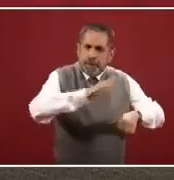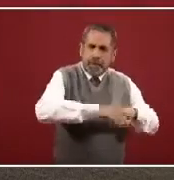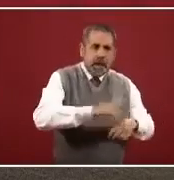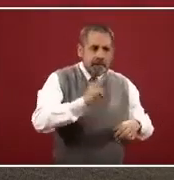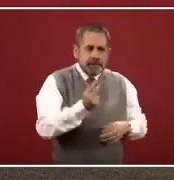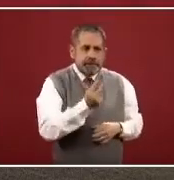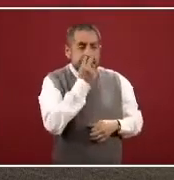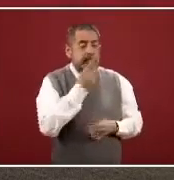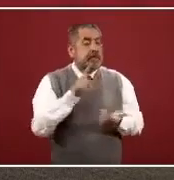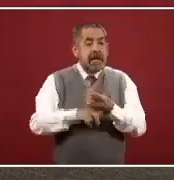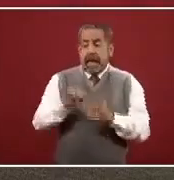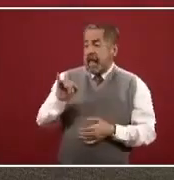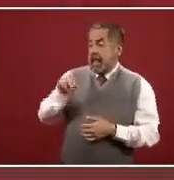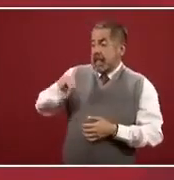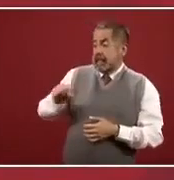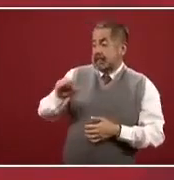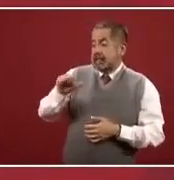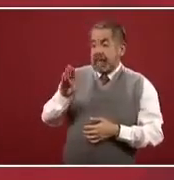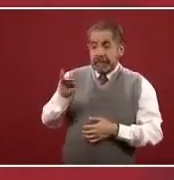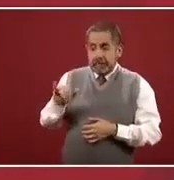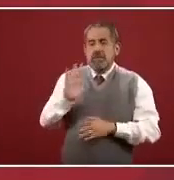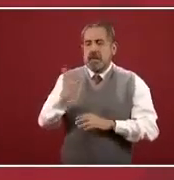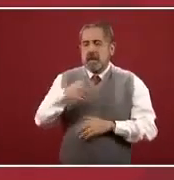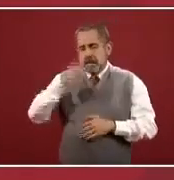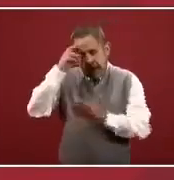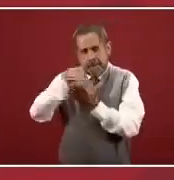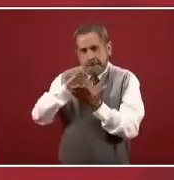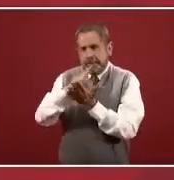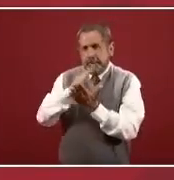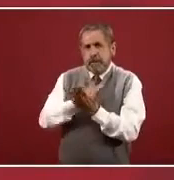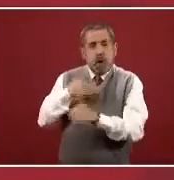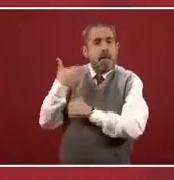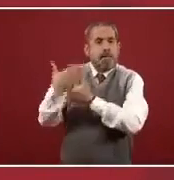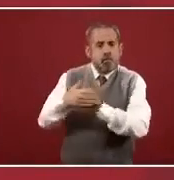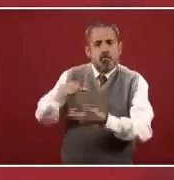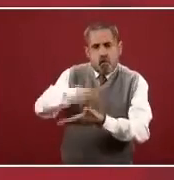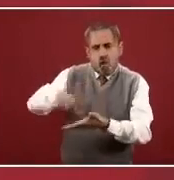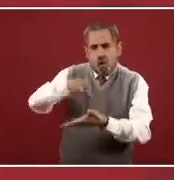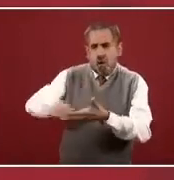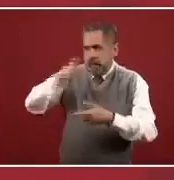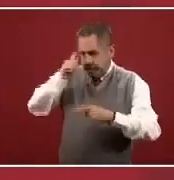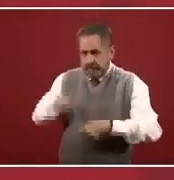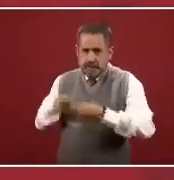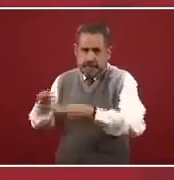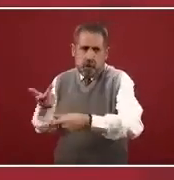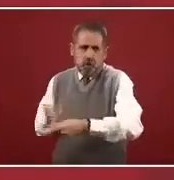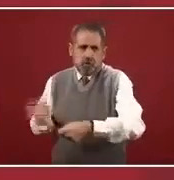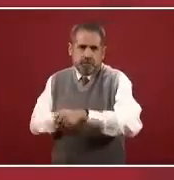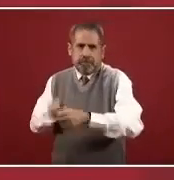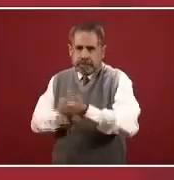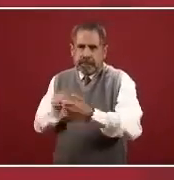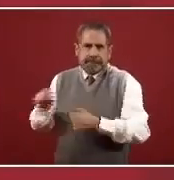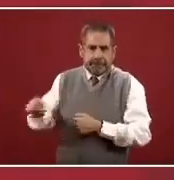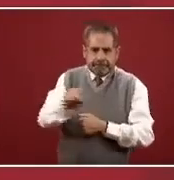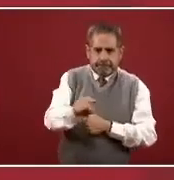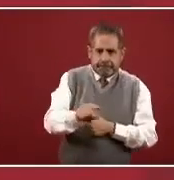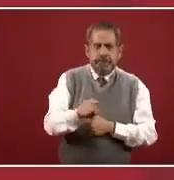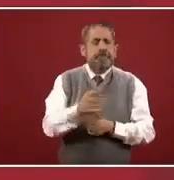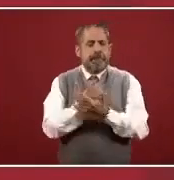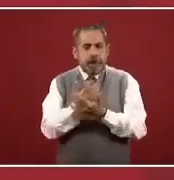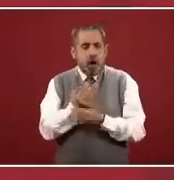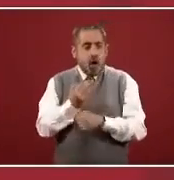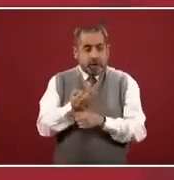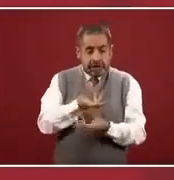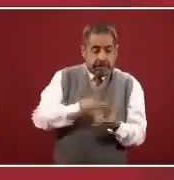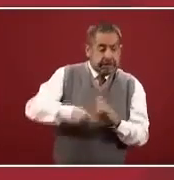del INSABI de los diferentes hospitales en los servicios estatales de salud y eso es lo que estamos tratando de recuperar